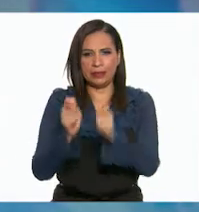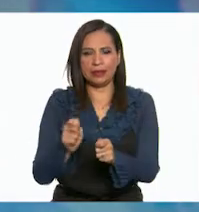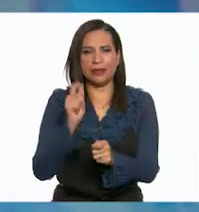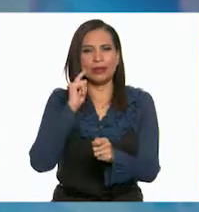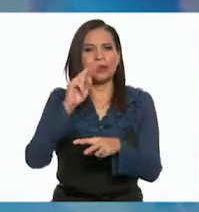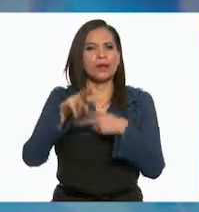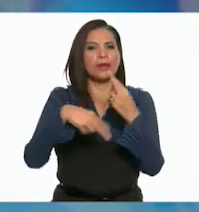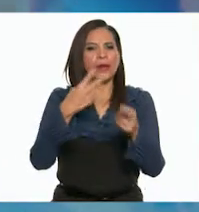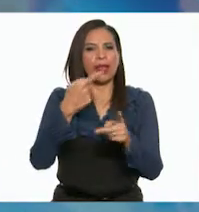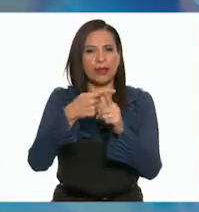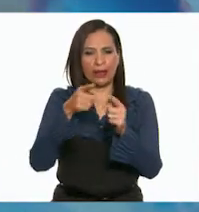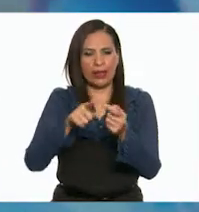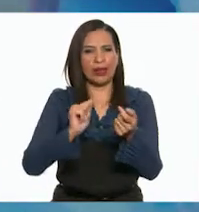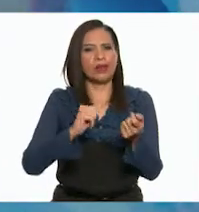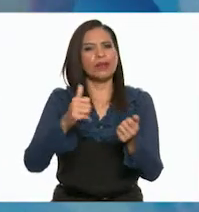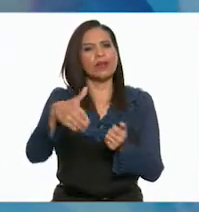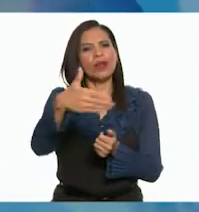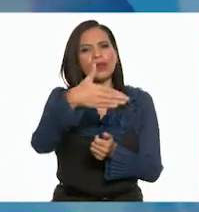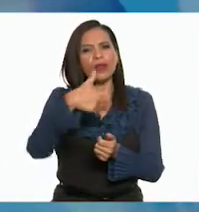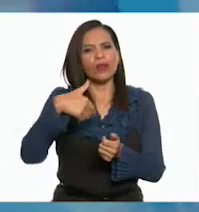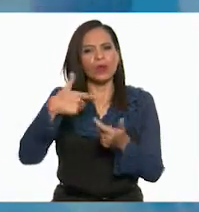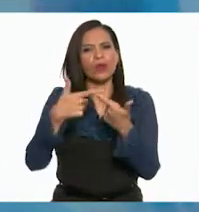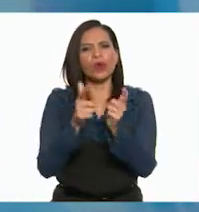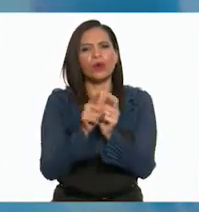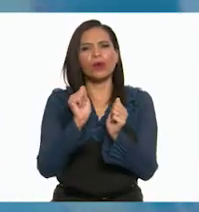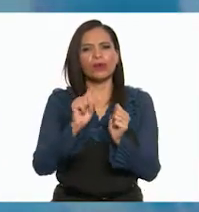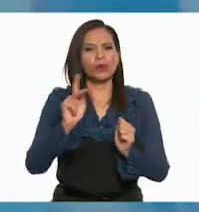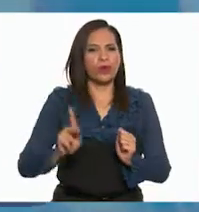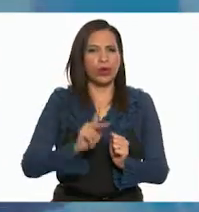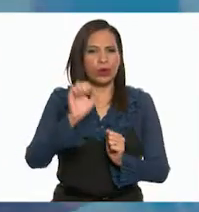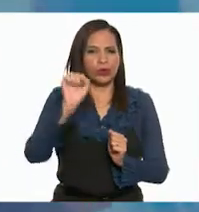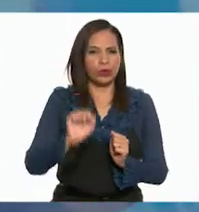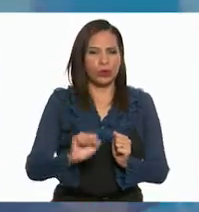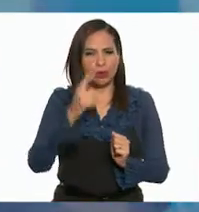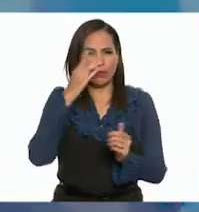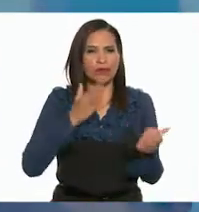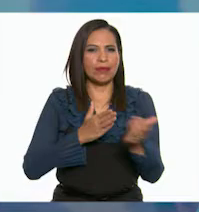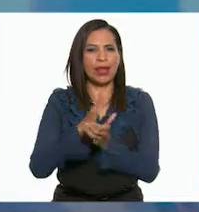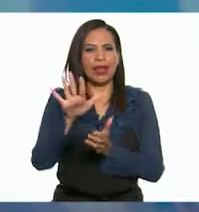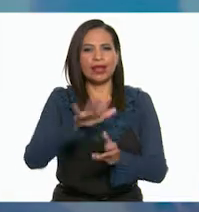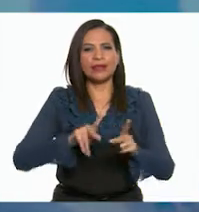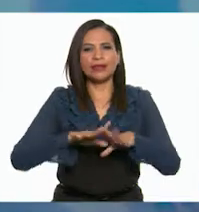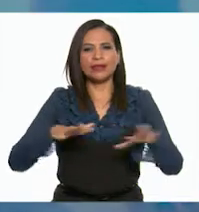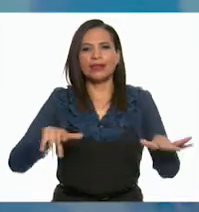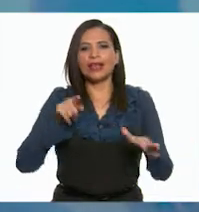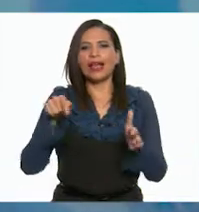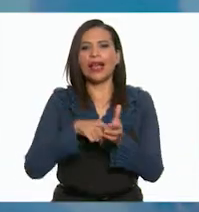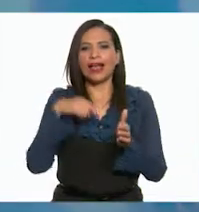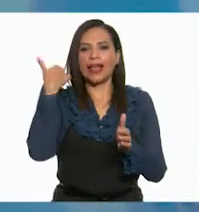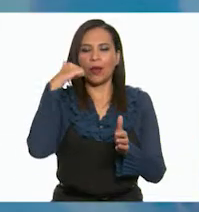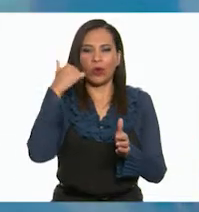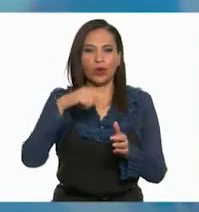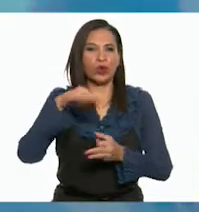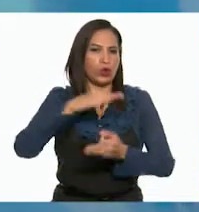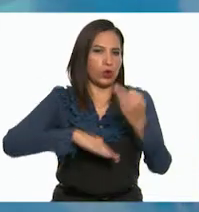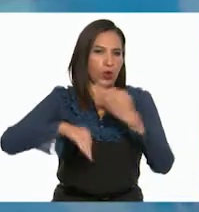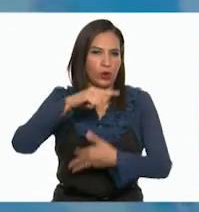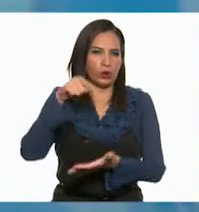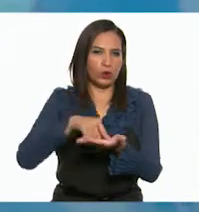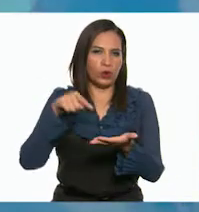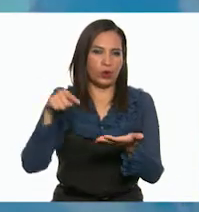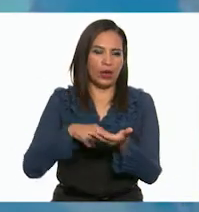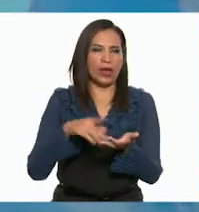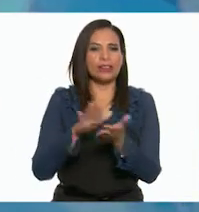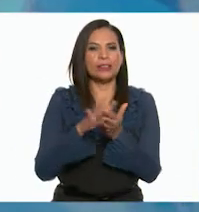ir a levantar en armas a los pueblos del sur y tomar el puerto de Acapulco. Y que de todos los lugares